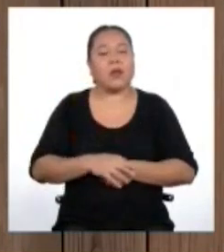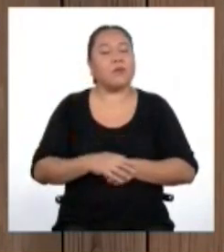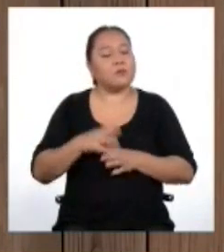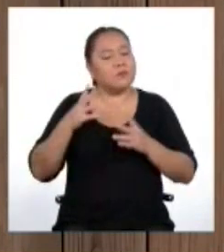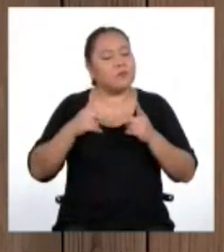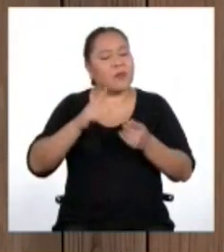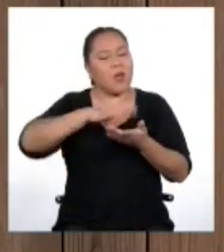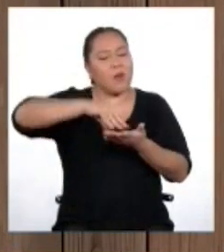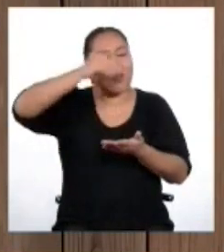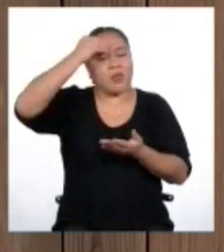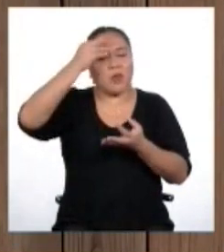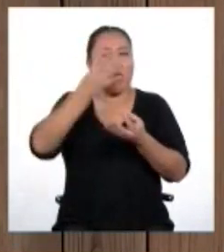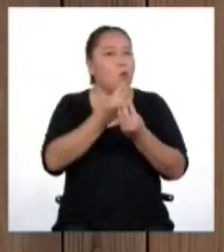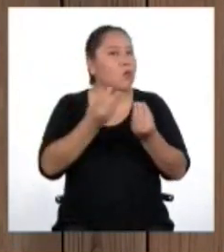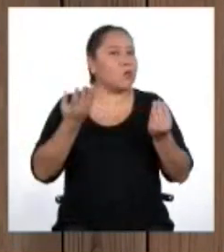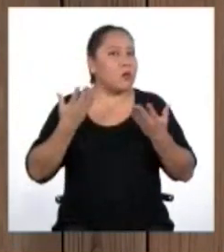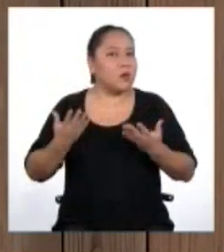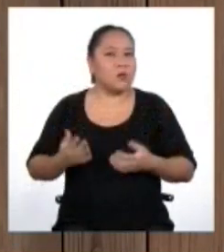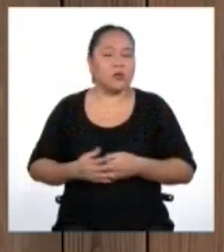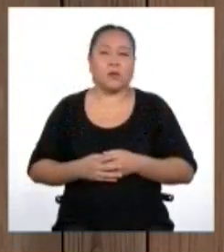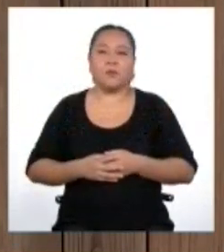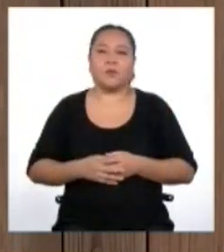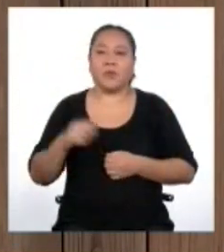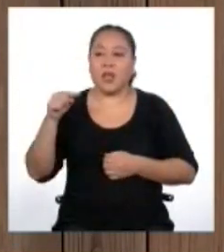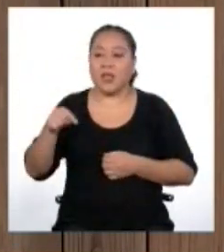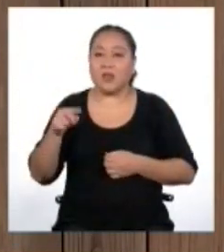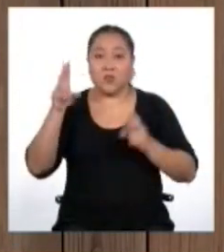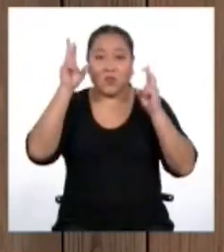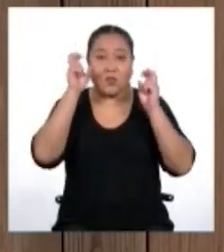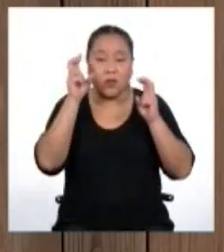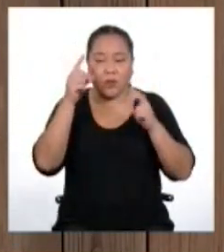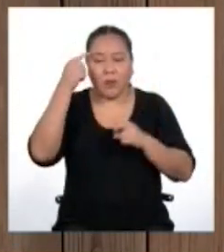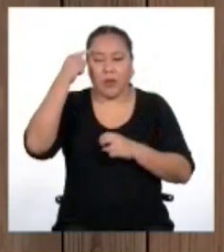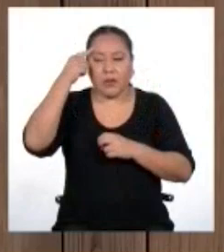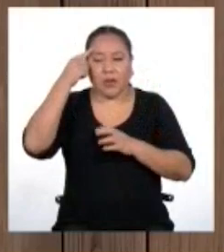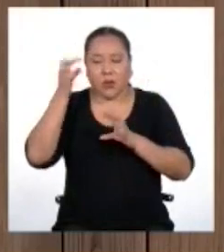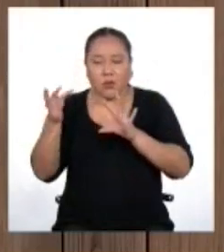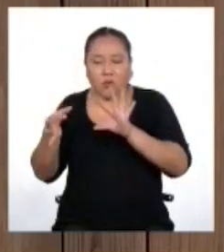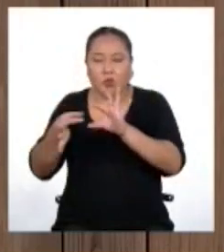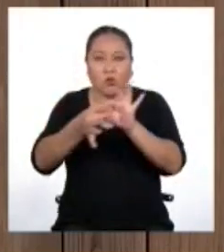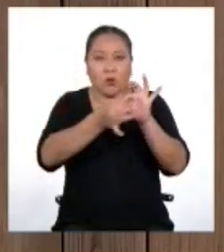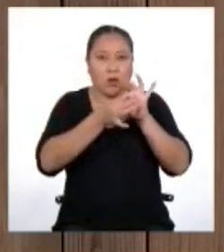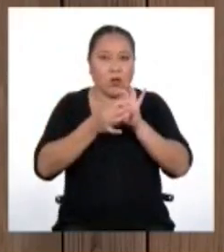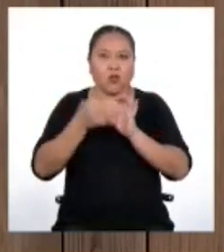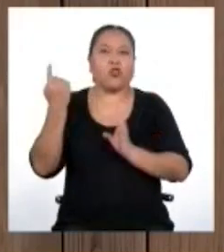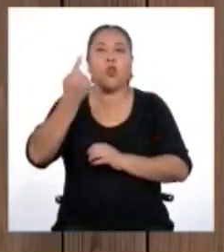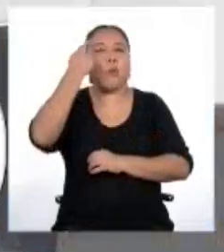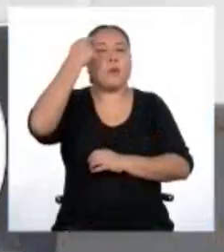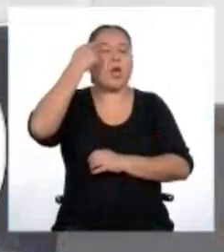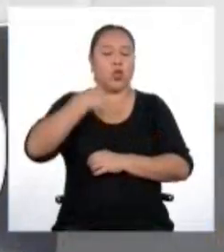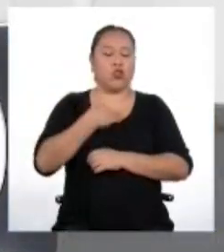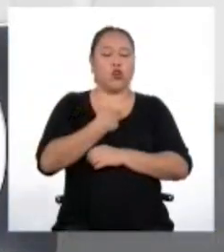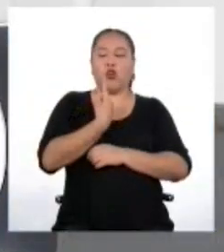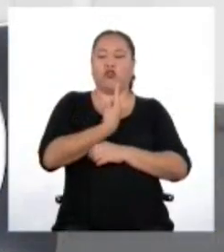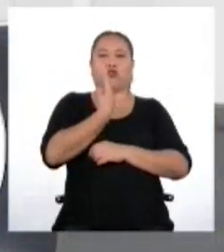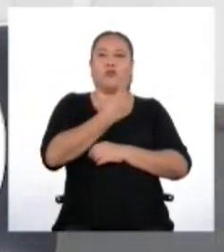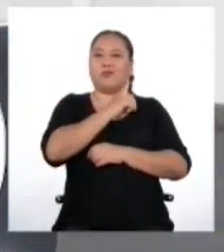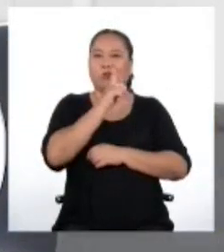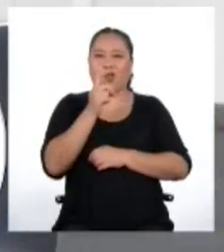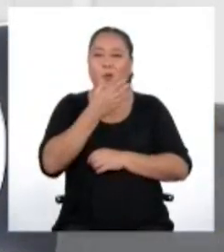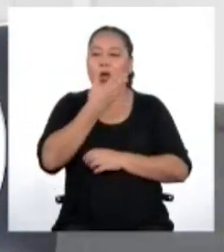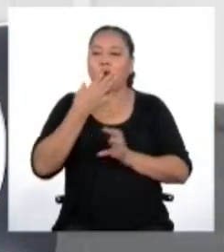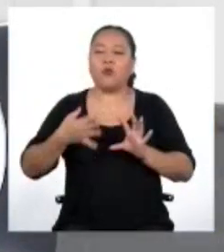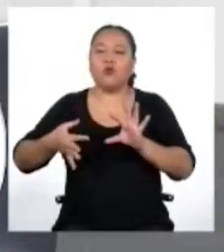muchas cosas, sobre todo las relacionadas a pensar en conjunto y no individualmente. ¡Qué buena